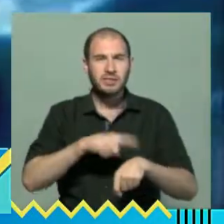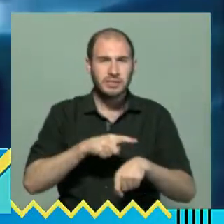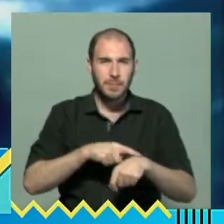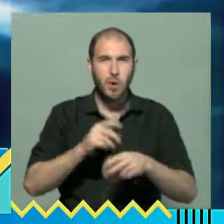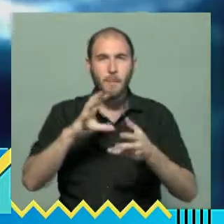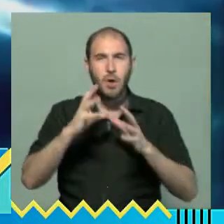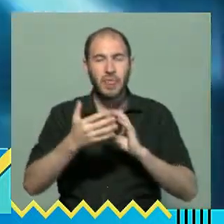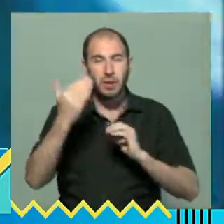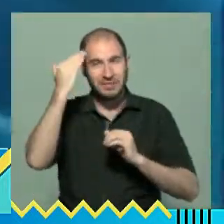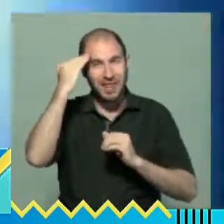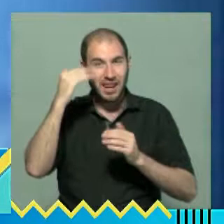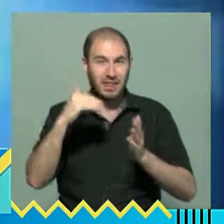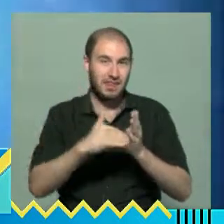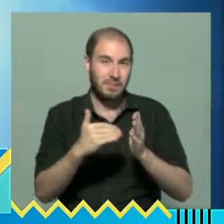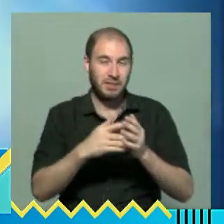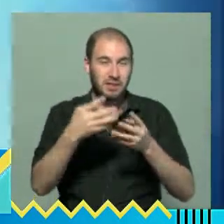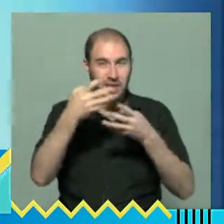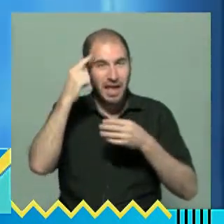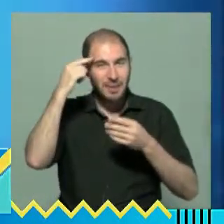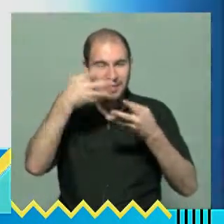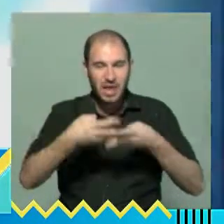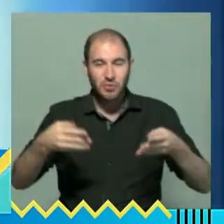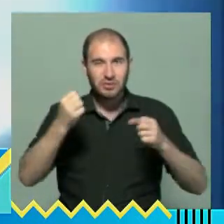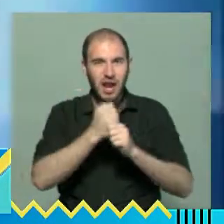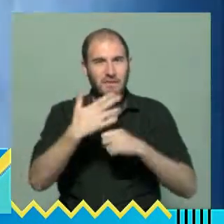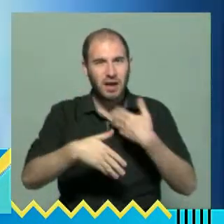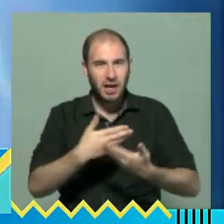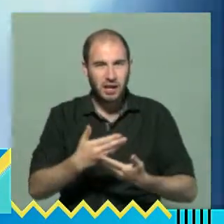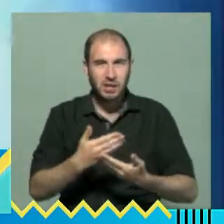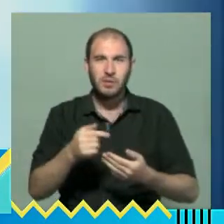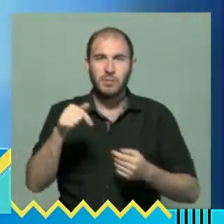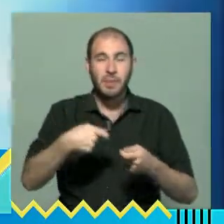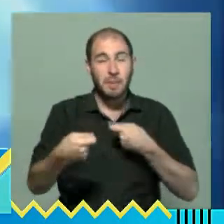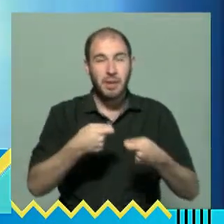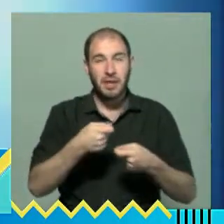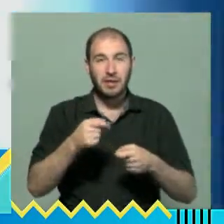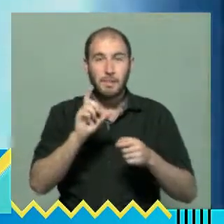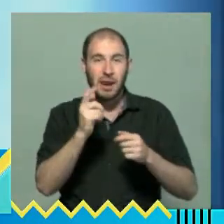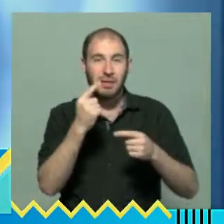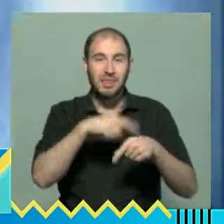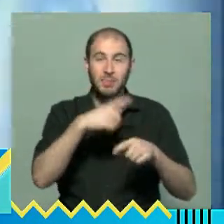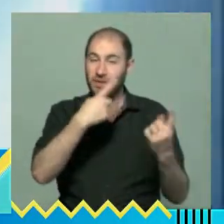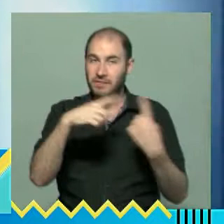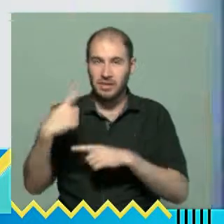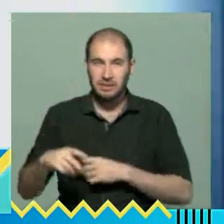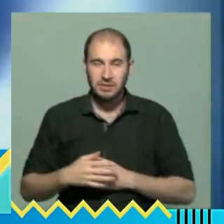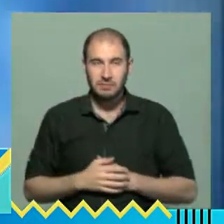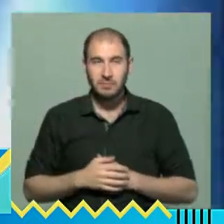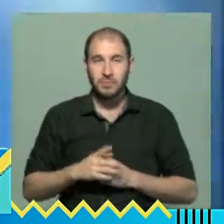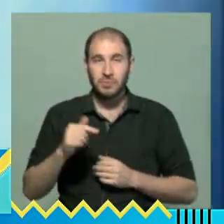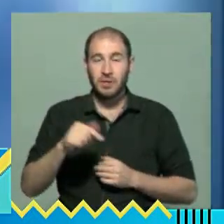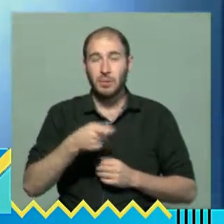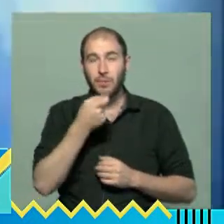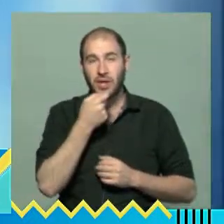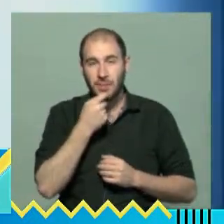modelos mentales, dependiendo de qué redes neuronales estén trabajando, uno tiene que manejar distintos conceptos del tiempo. Y esto que doy como un